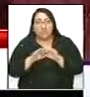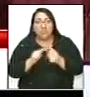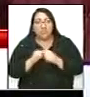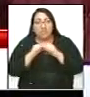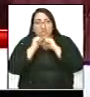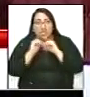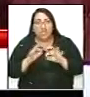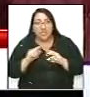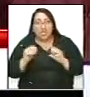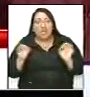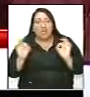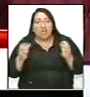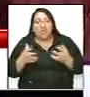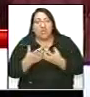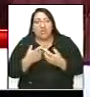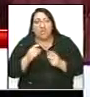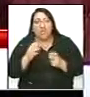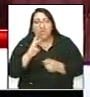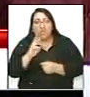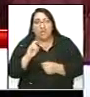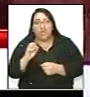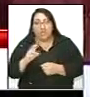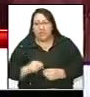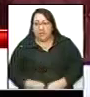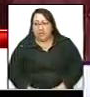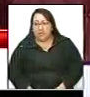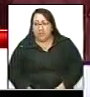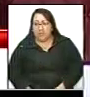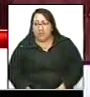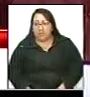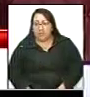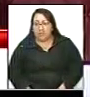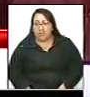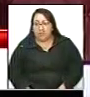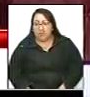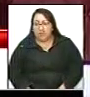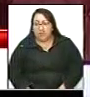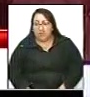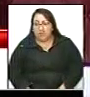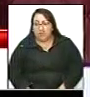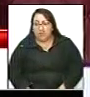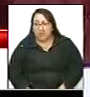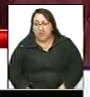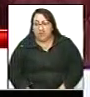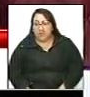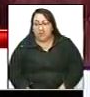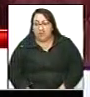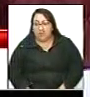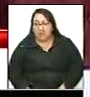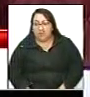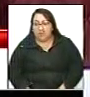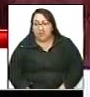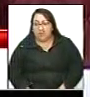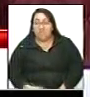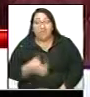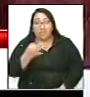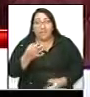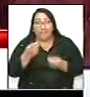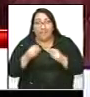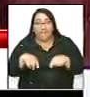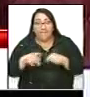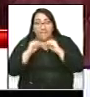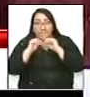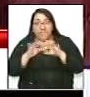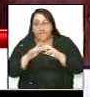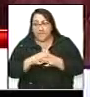Secretaría, en la misma línea de lo que ha planteado Walter. Es verdad que lo que se trata de aquí es que la